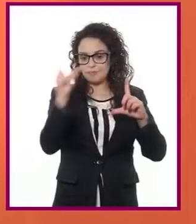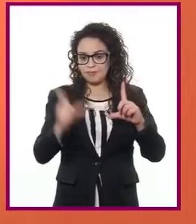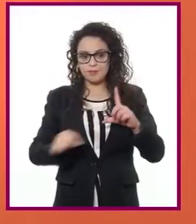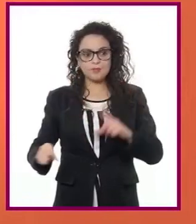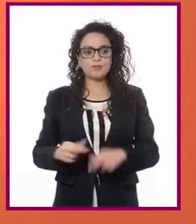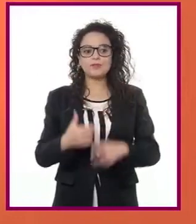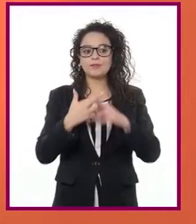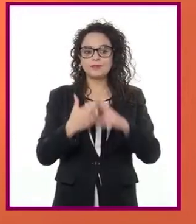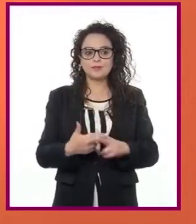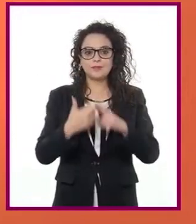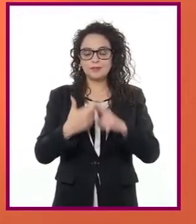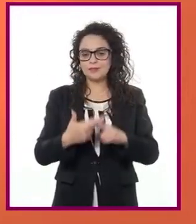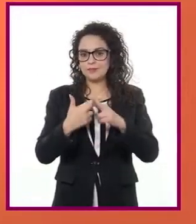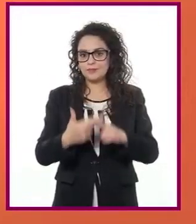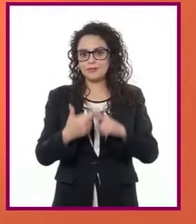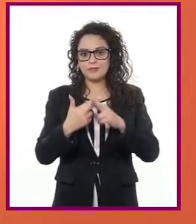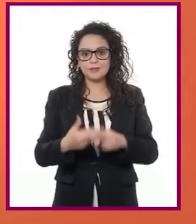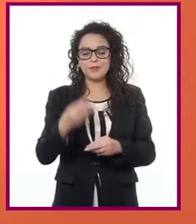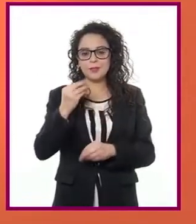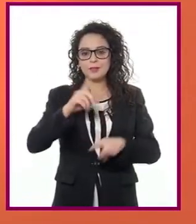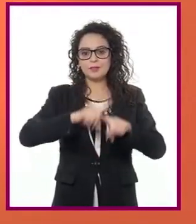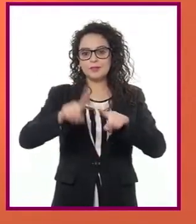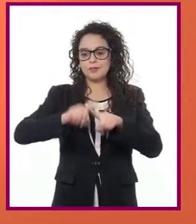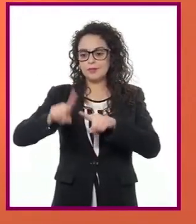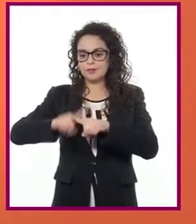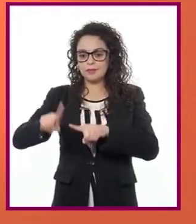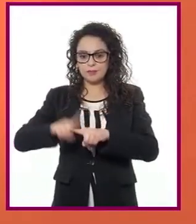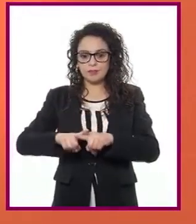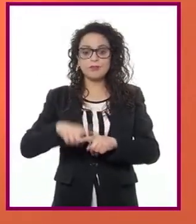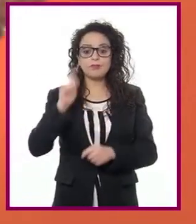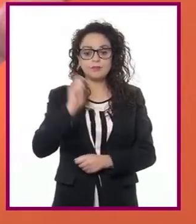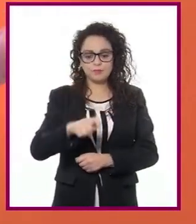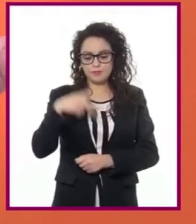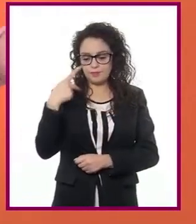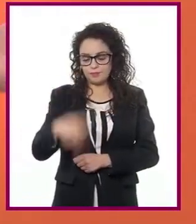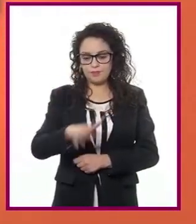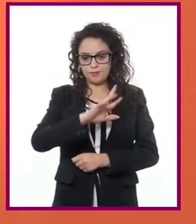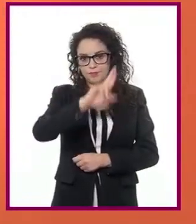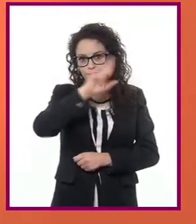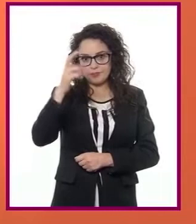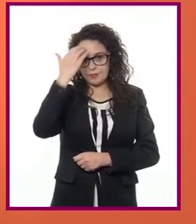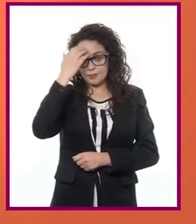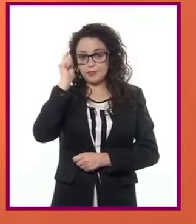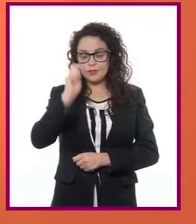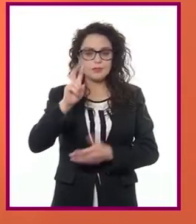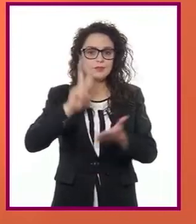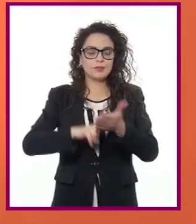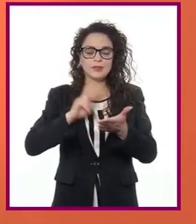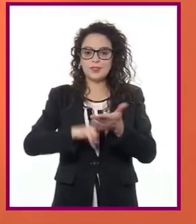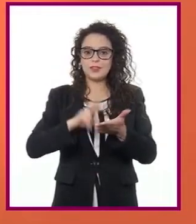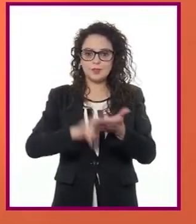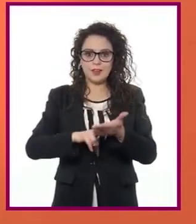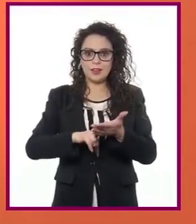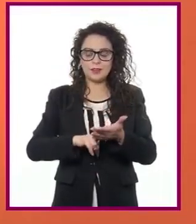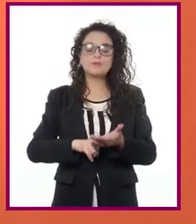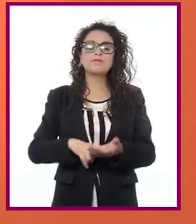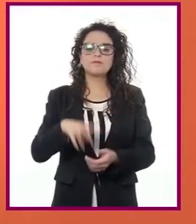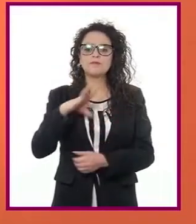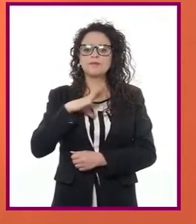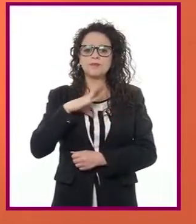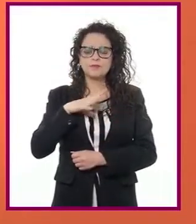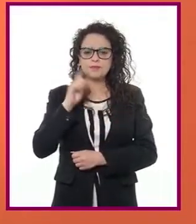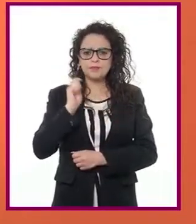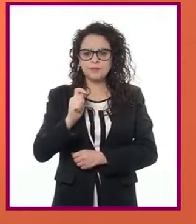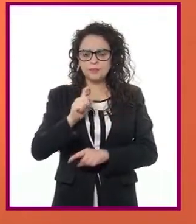rica gastronomía mexicana es reconocida a nivel mundial como patrimonio inmaterial de la humanidad. De igual manera, tenemos múltiples